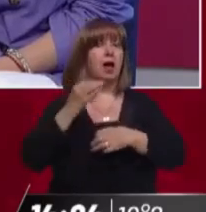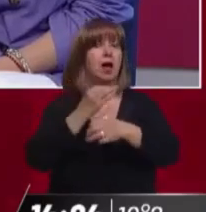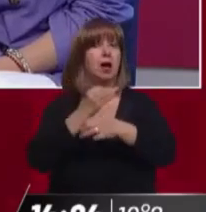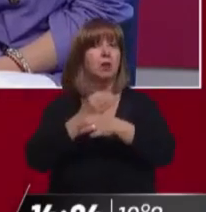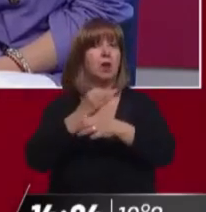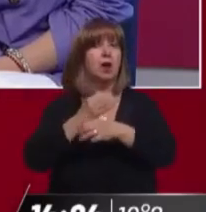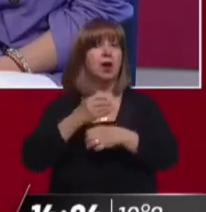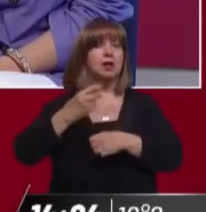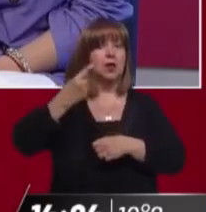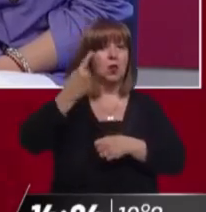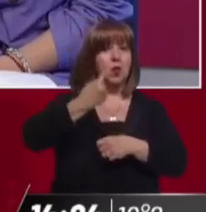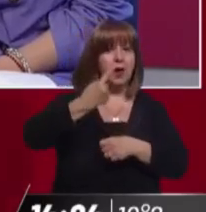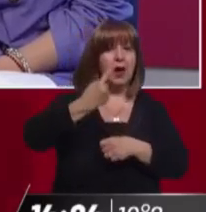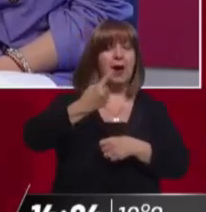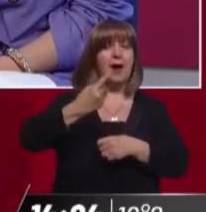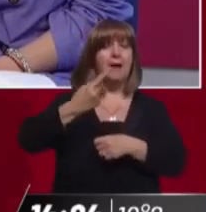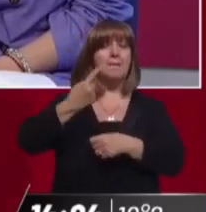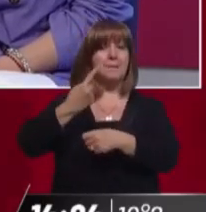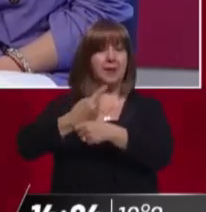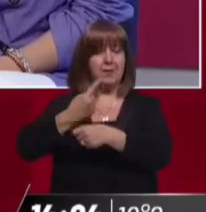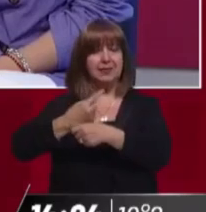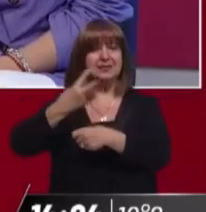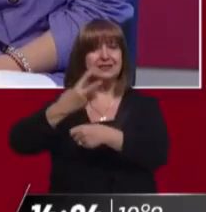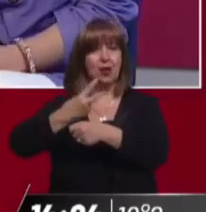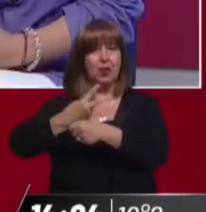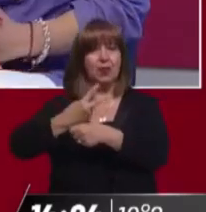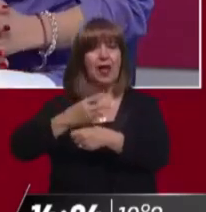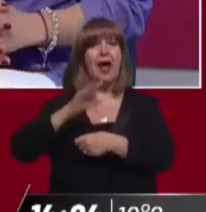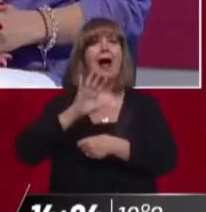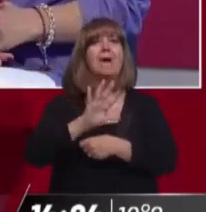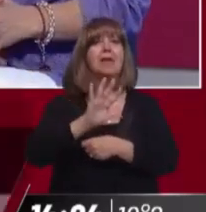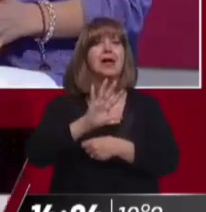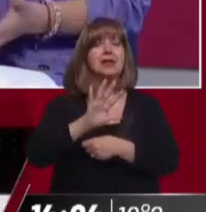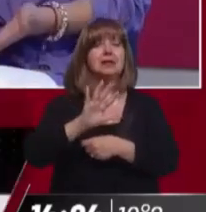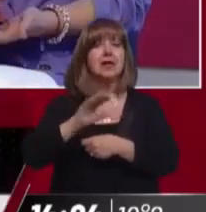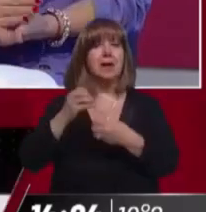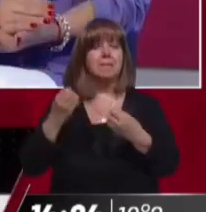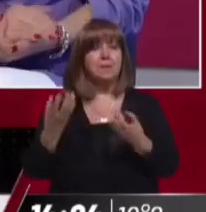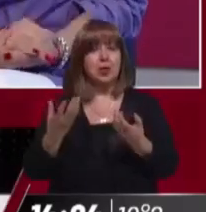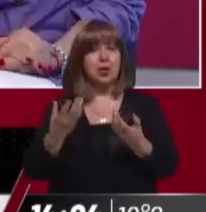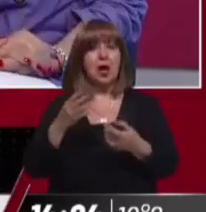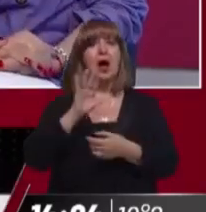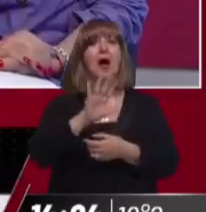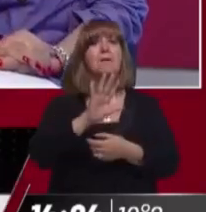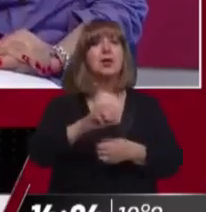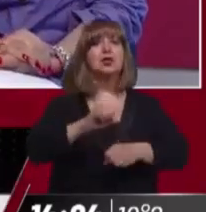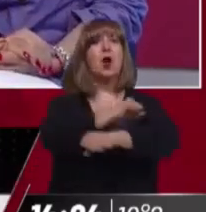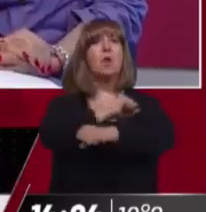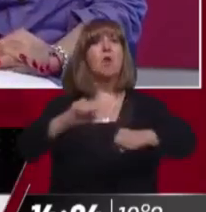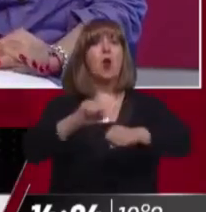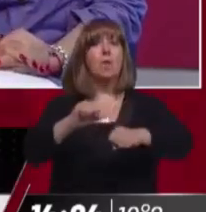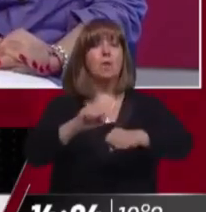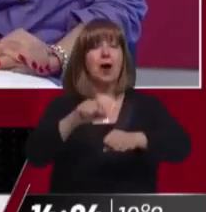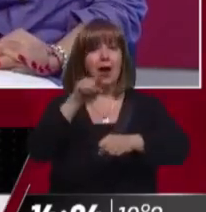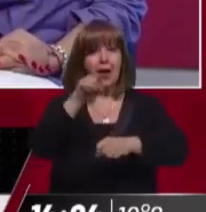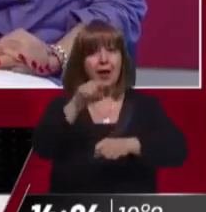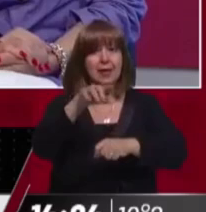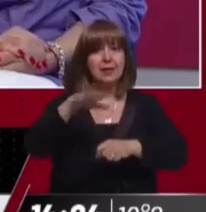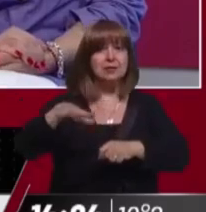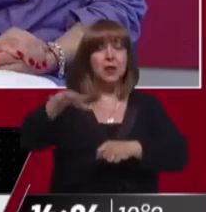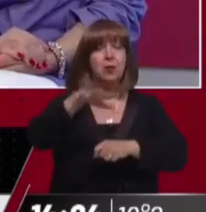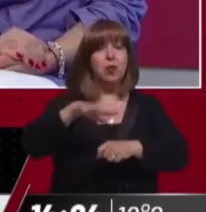una secundaria una de las escuelas la cerraron por qué porque hicieron amenazas de bomba diciendo que en ese